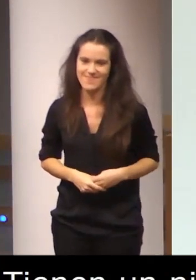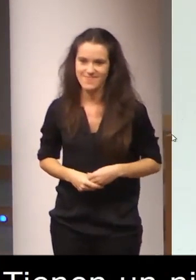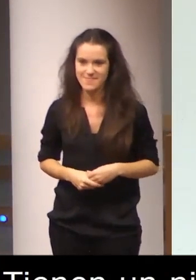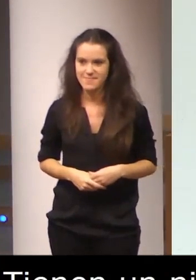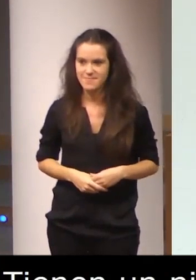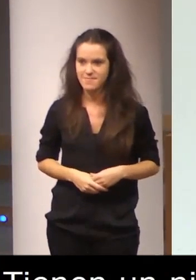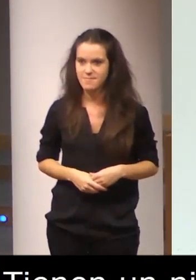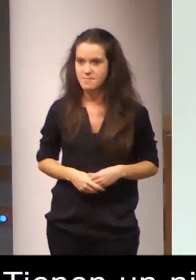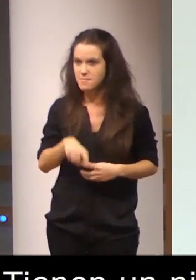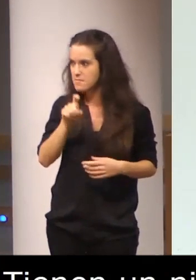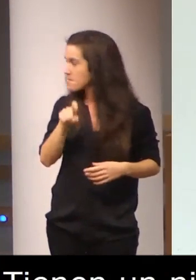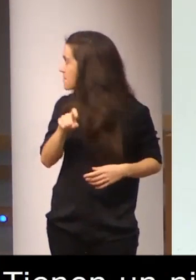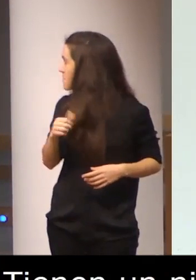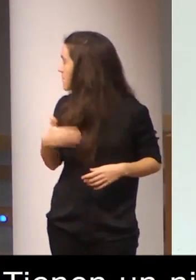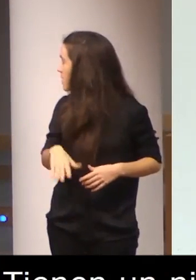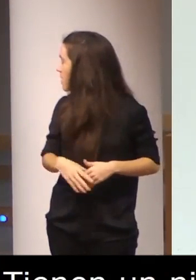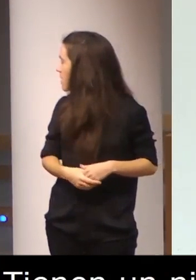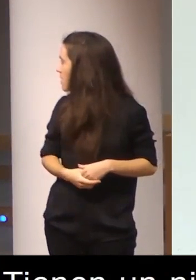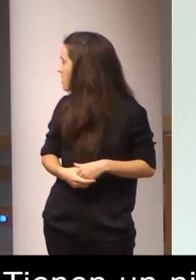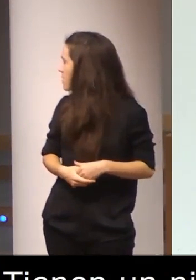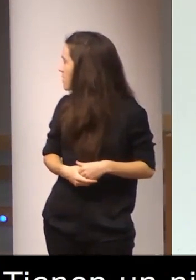No sé si le he dado, creo que sí.